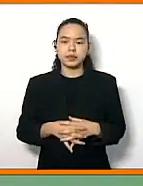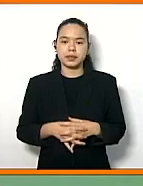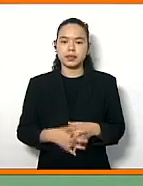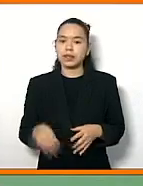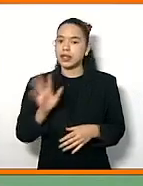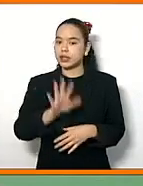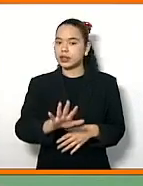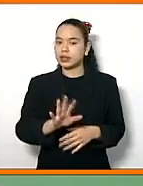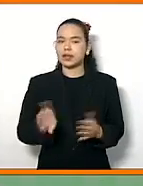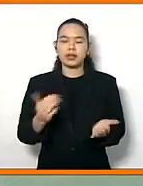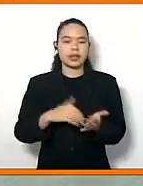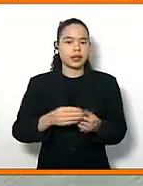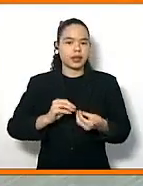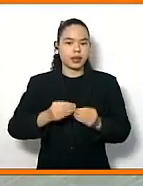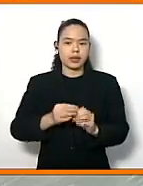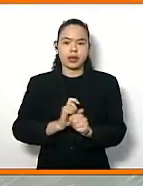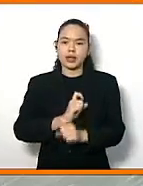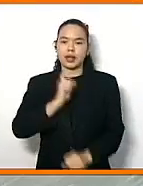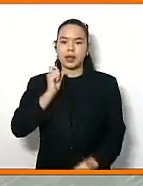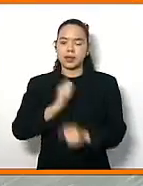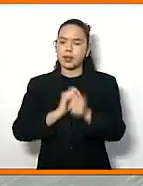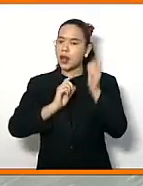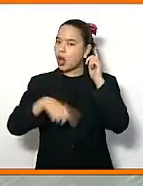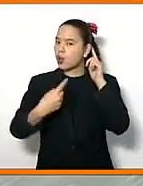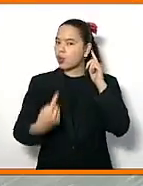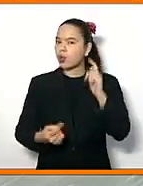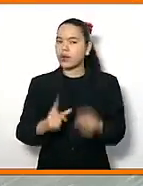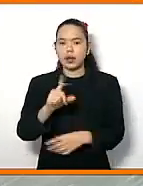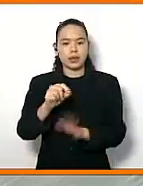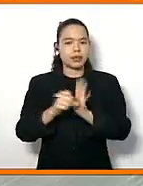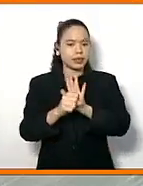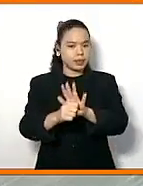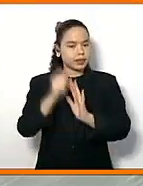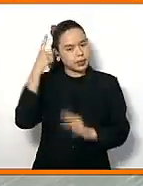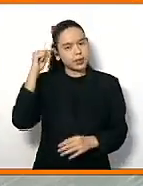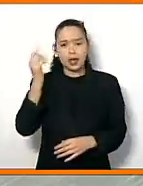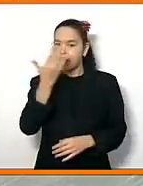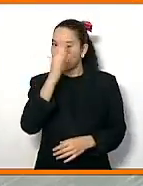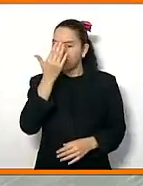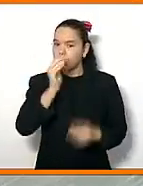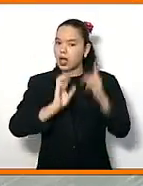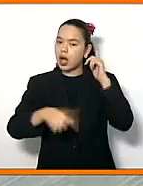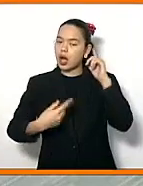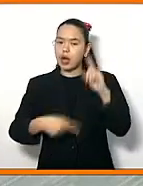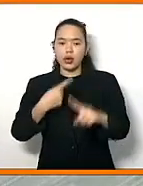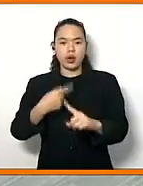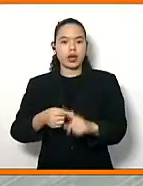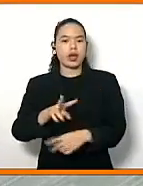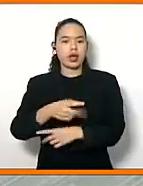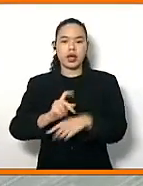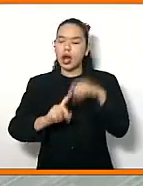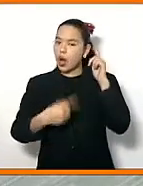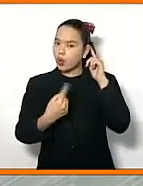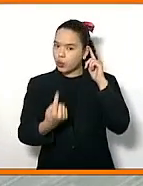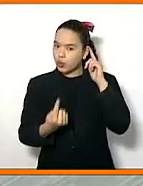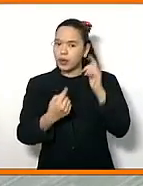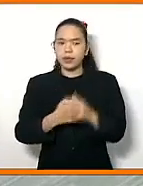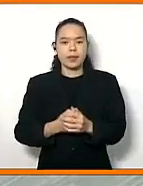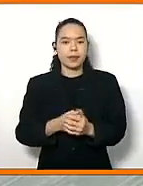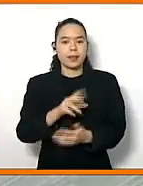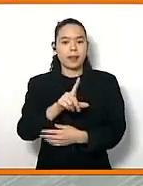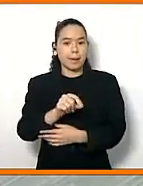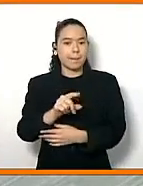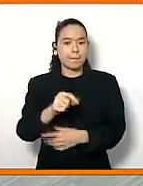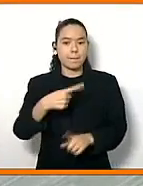Este es el 5. Número favorecido para diaria es el 20 con su símbolo de sueños espejo. Para Multi-X 2X y para más 1,